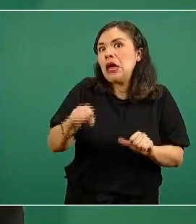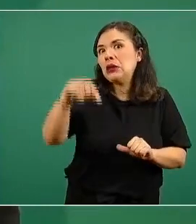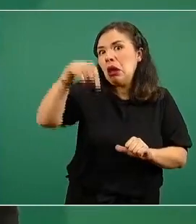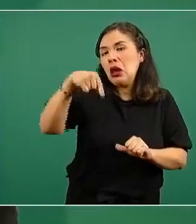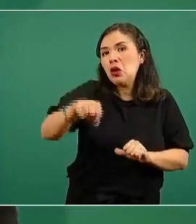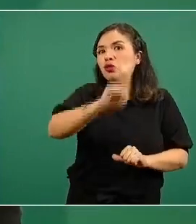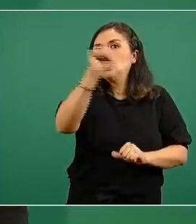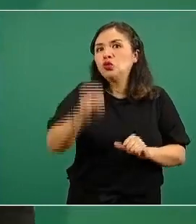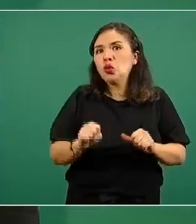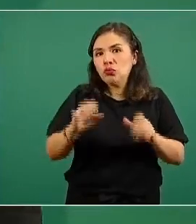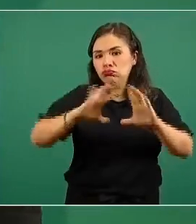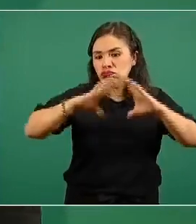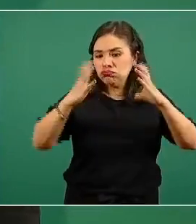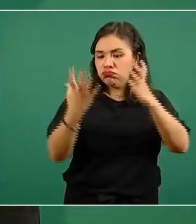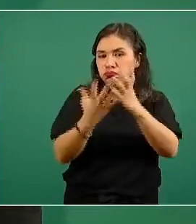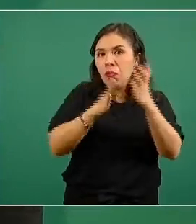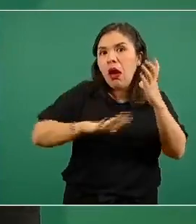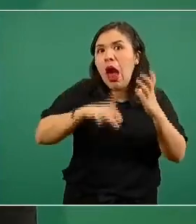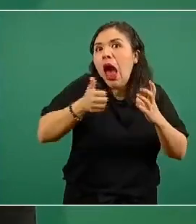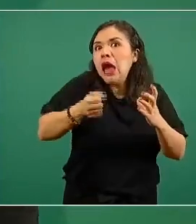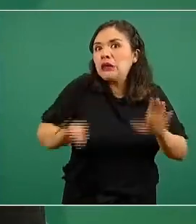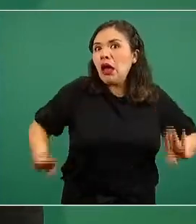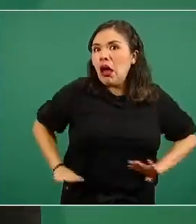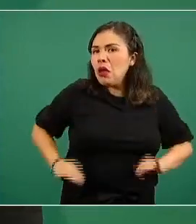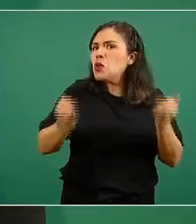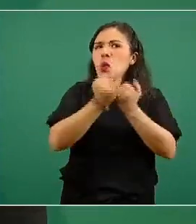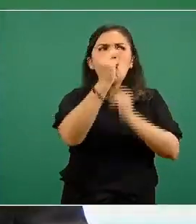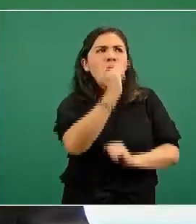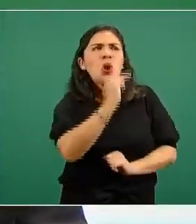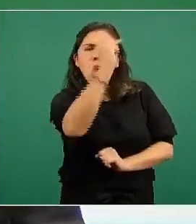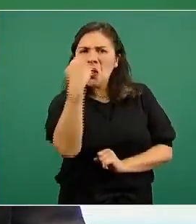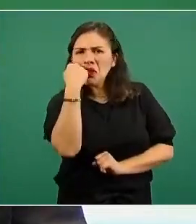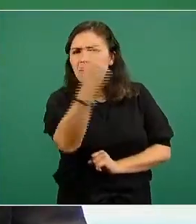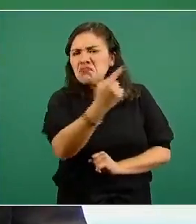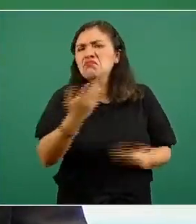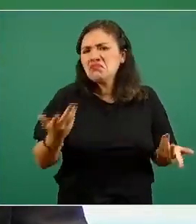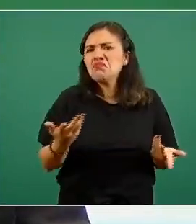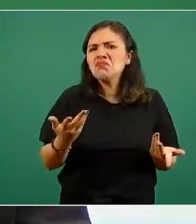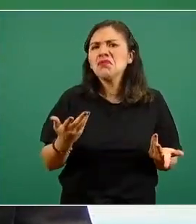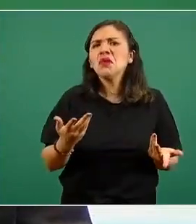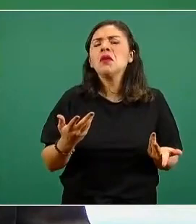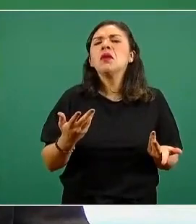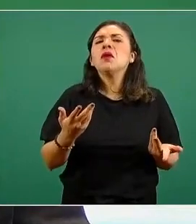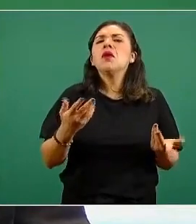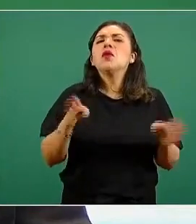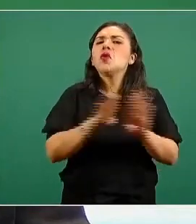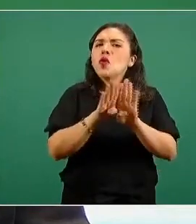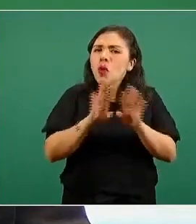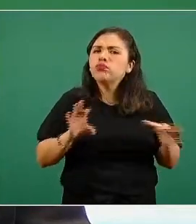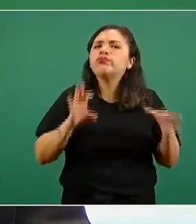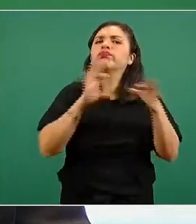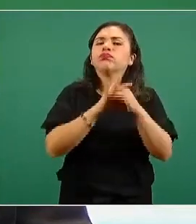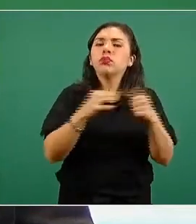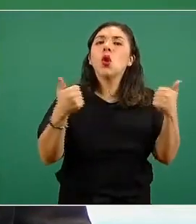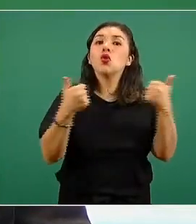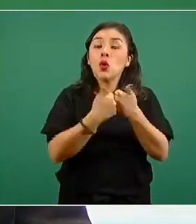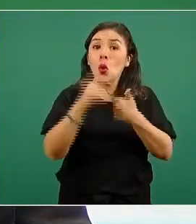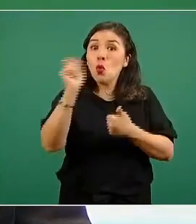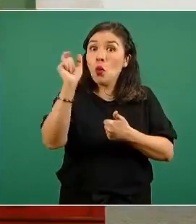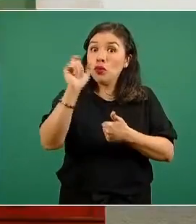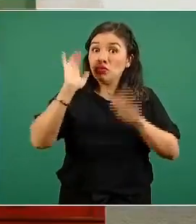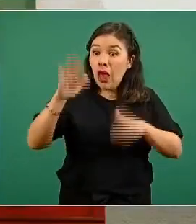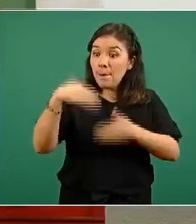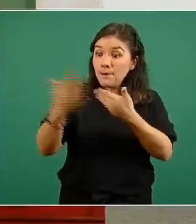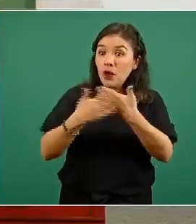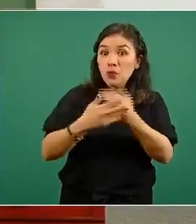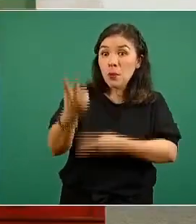hemisferio sur, así se está comportando también en el hemisferio norte. Entonces, junto con cuando llegue la